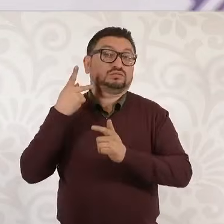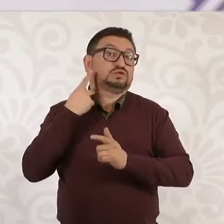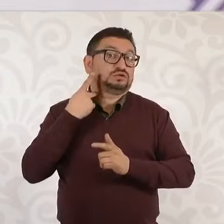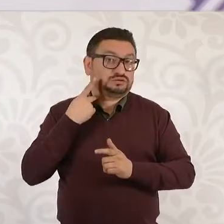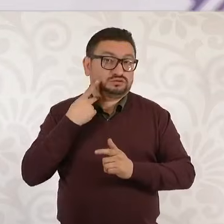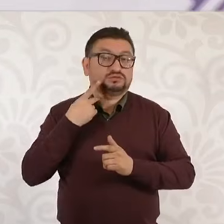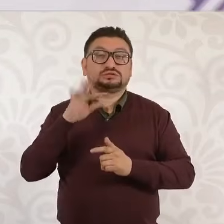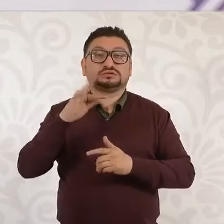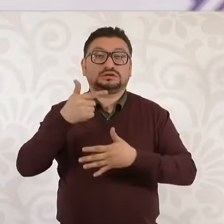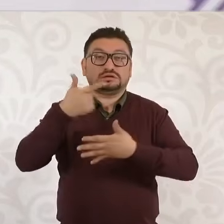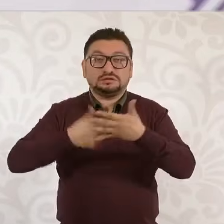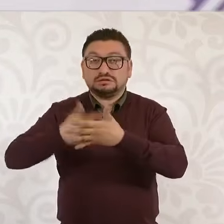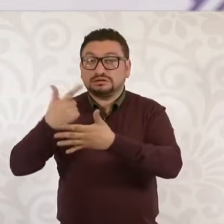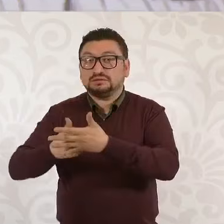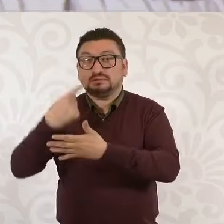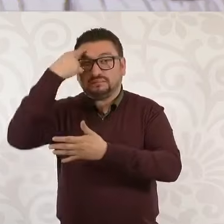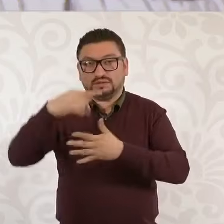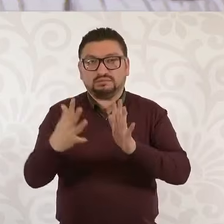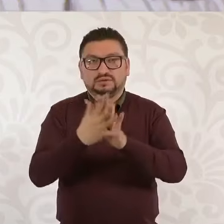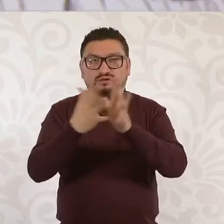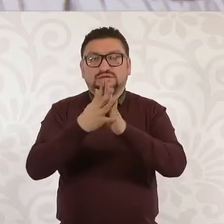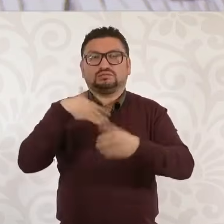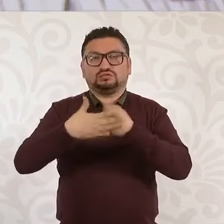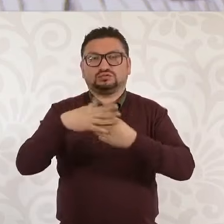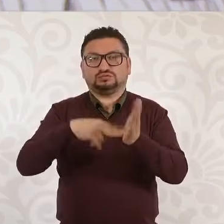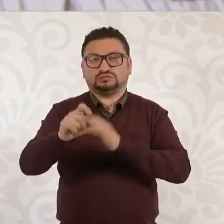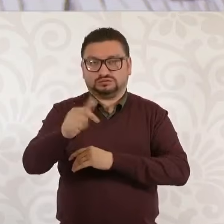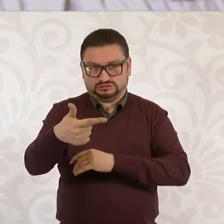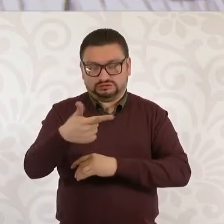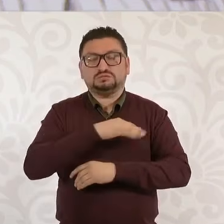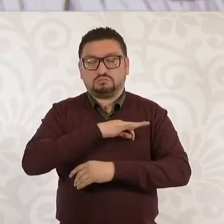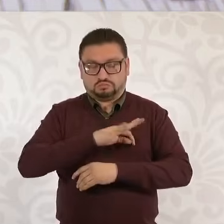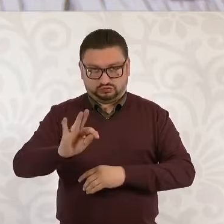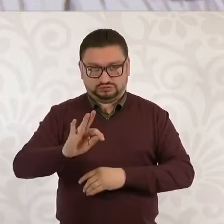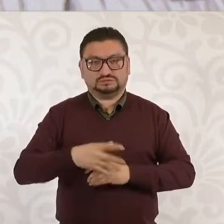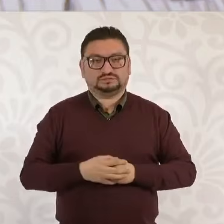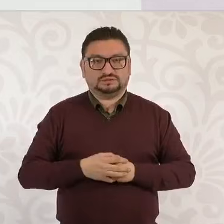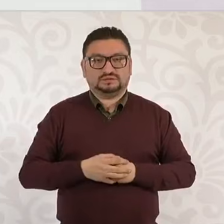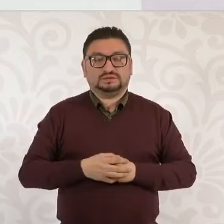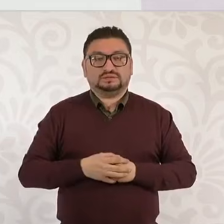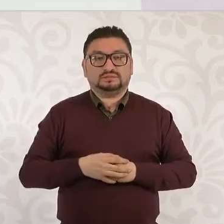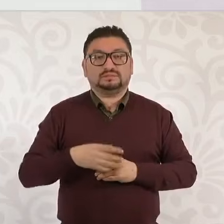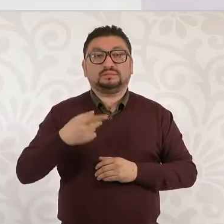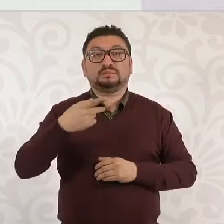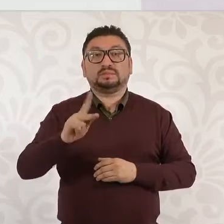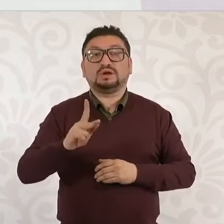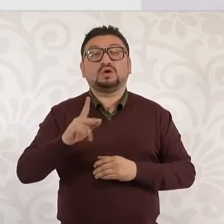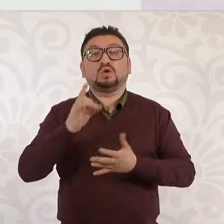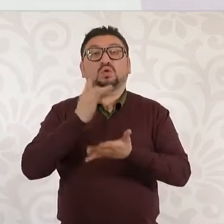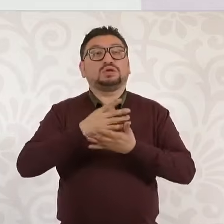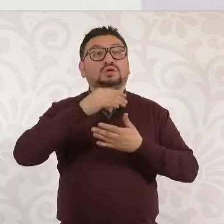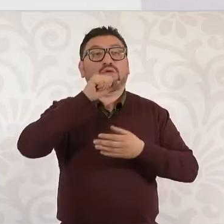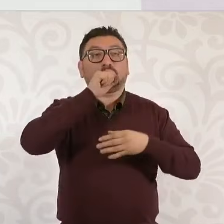su preregistro para poder participar en la elección del 27. ¿A que nada más van a estar yendo a la tele